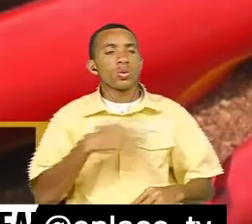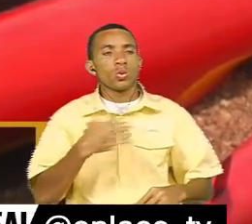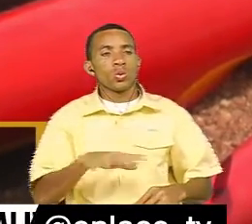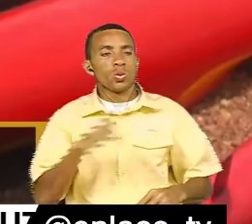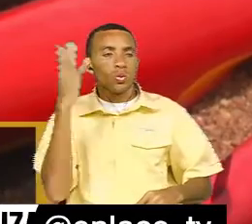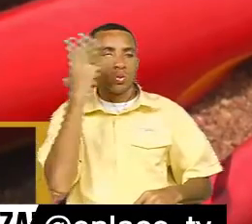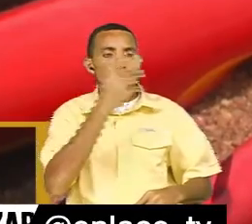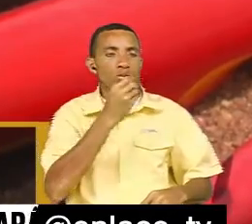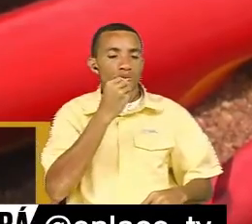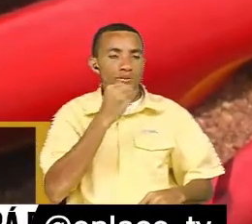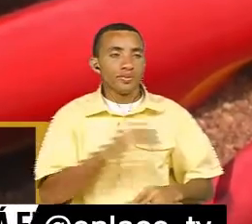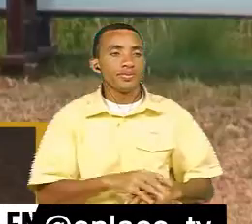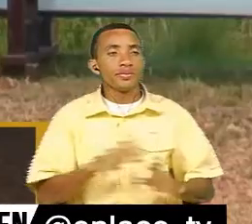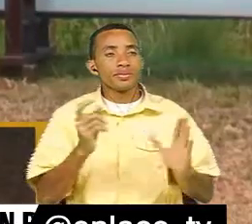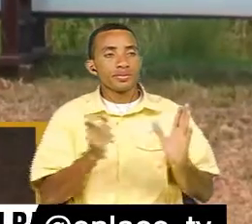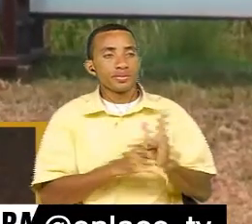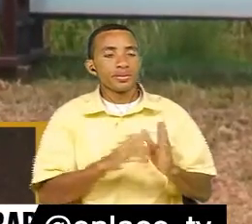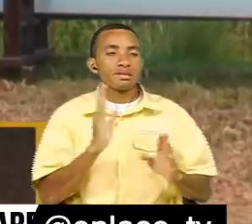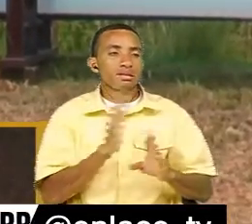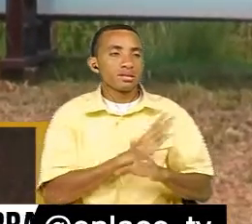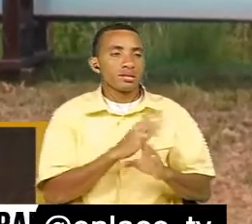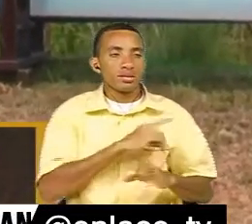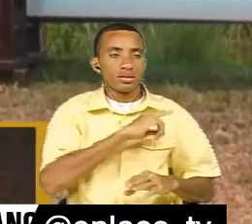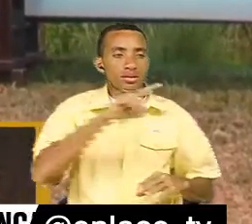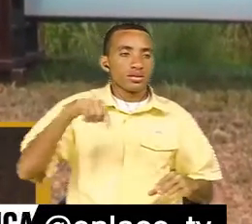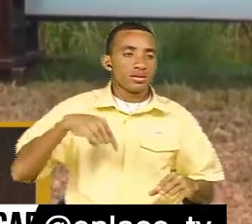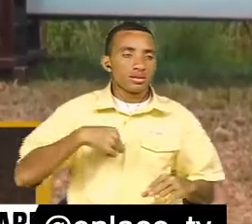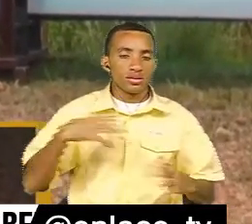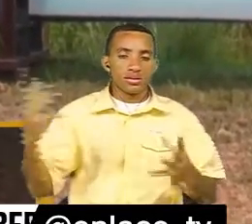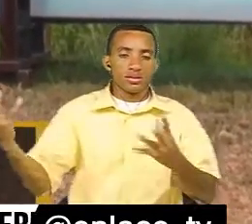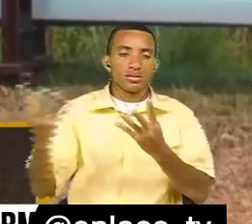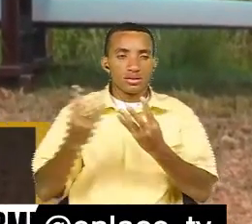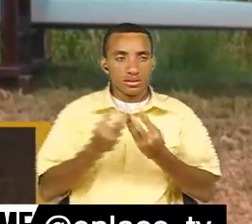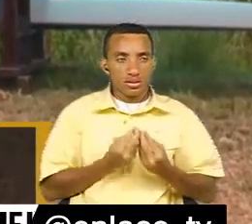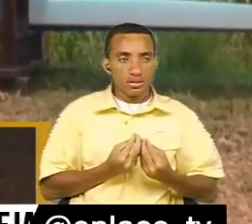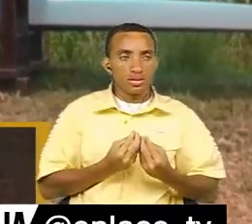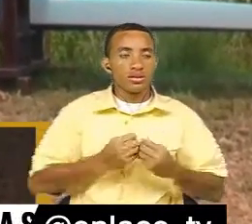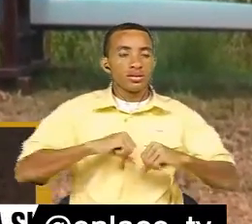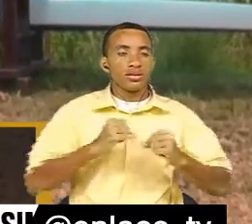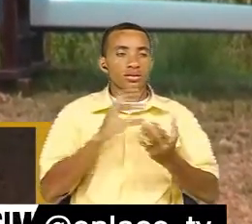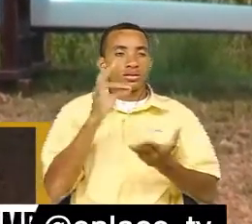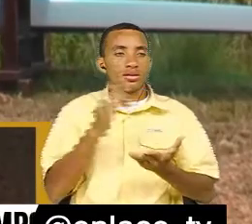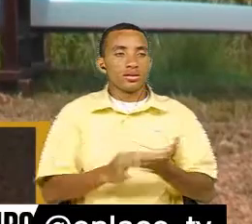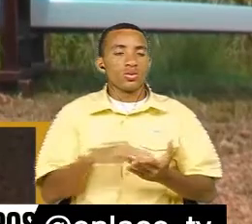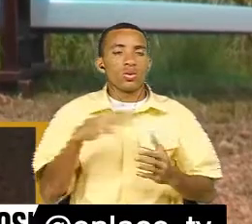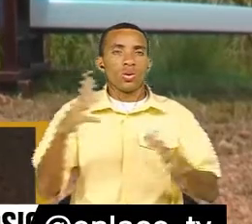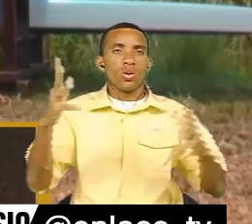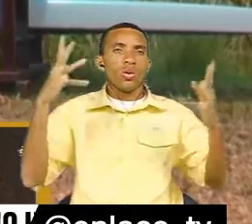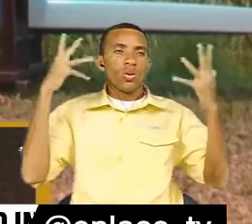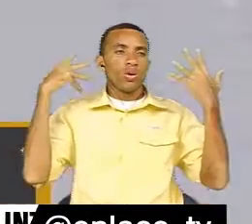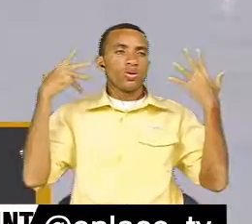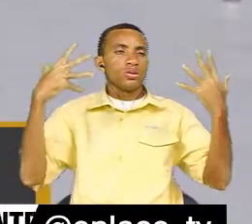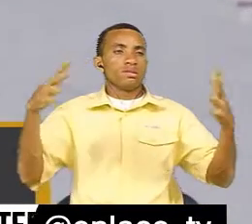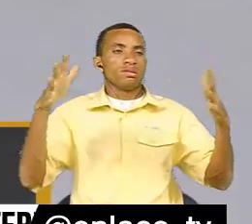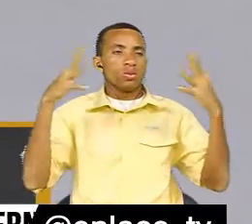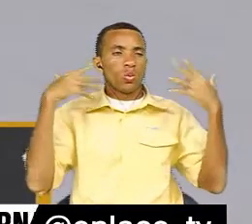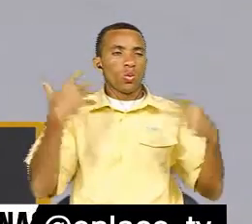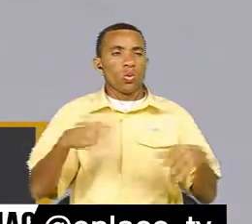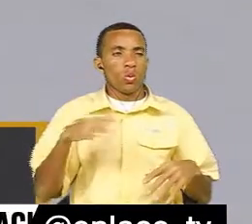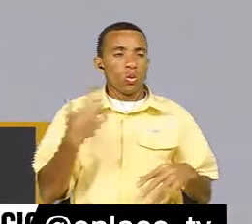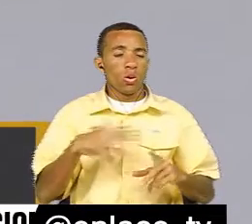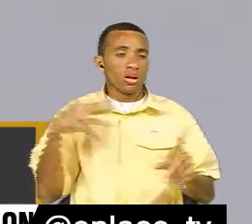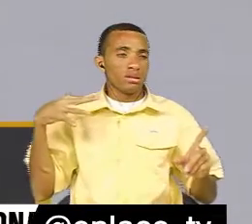pero uno de los inconvenientes más que todo para nosotros como delegación de la capital es el clima, que a veces es un poco como